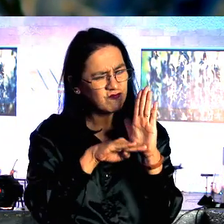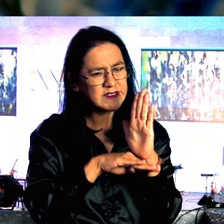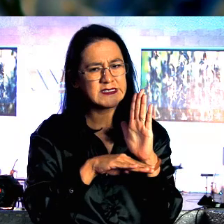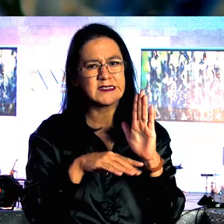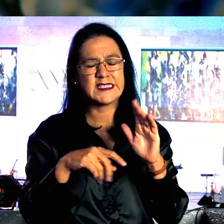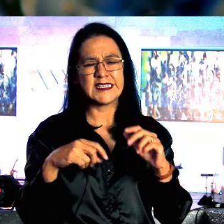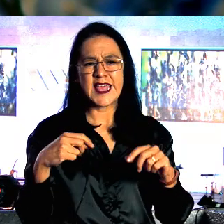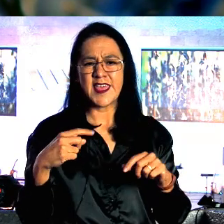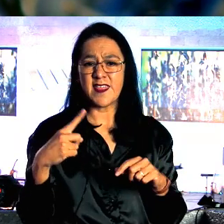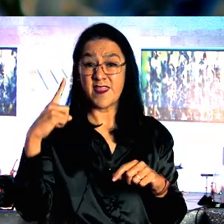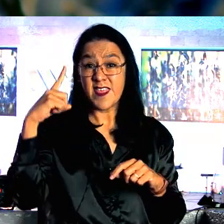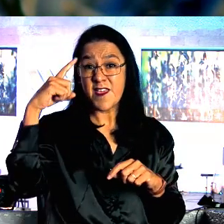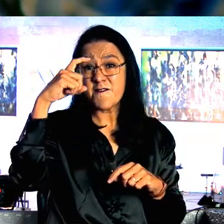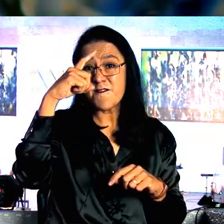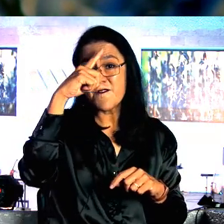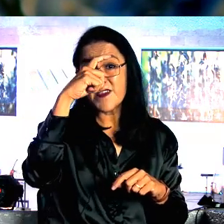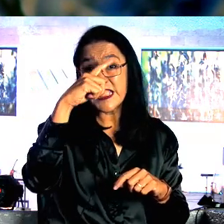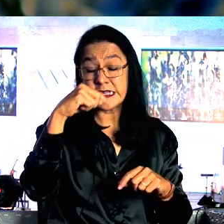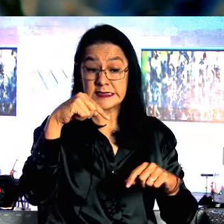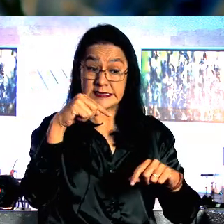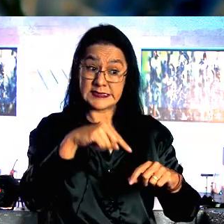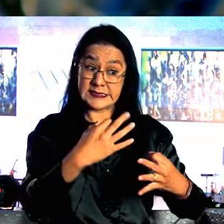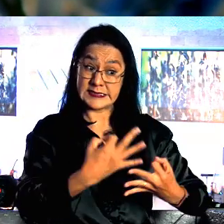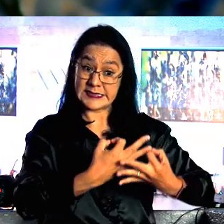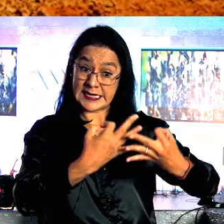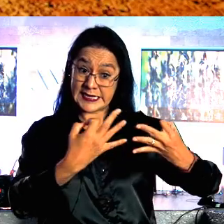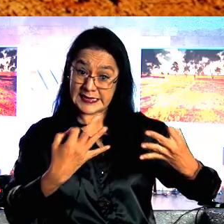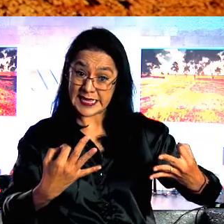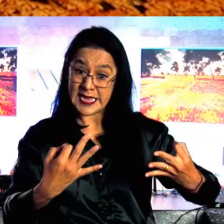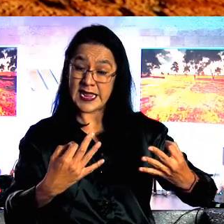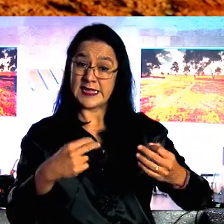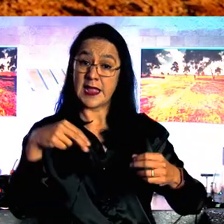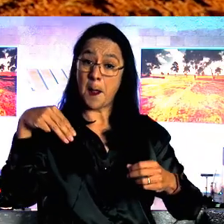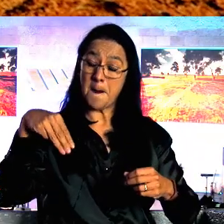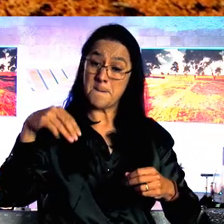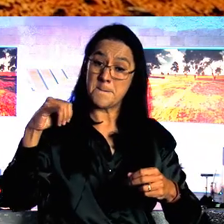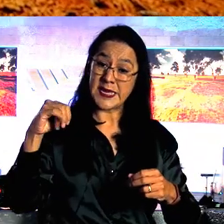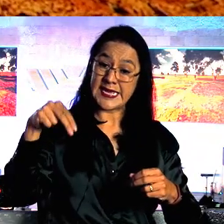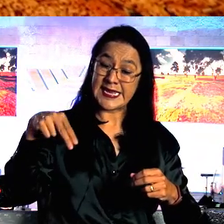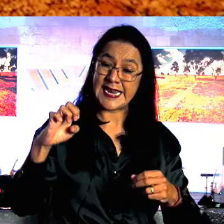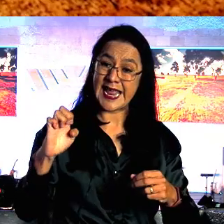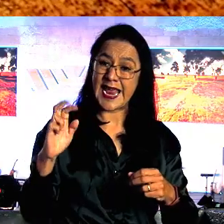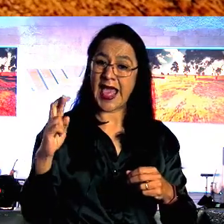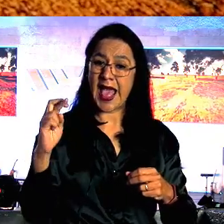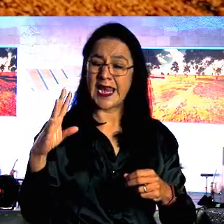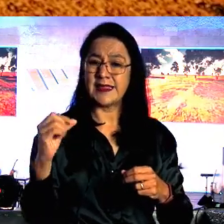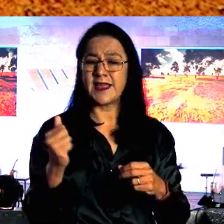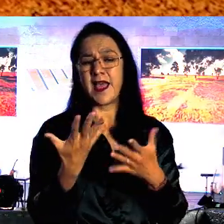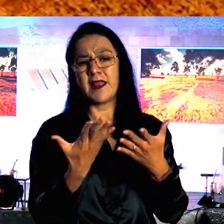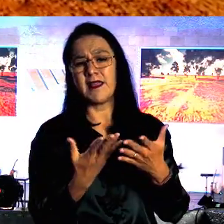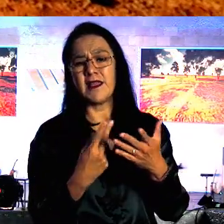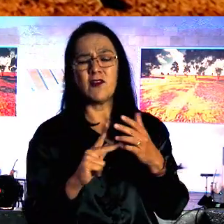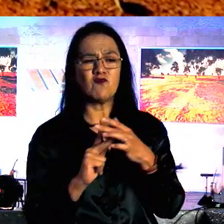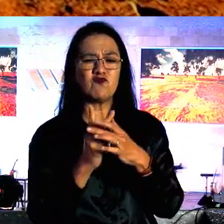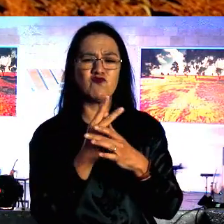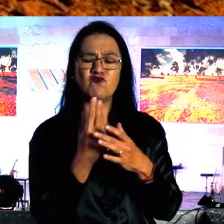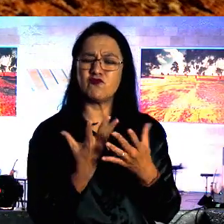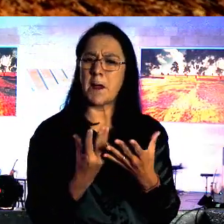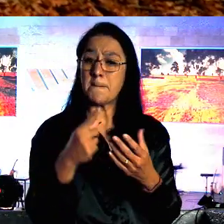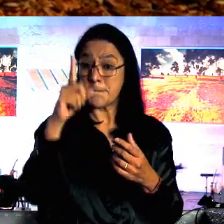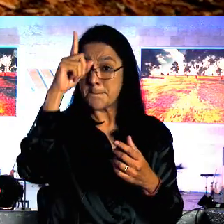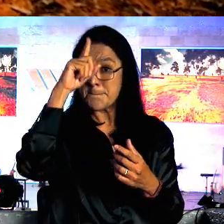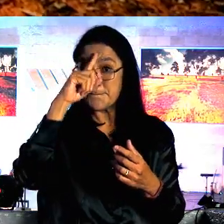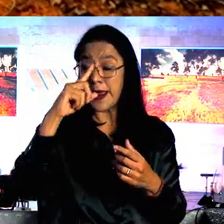actividad de mineralización de la materia orgánica, que obviamente disminuyen los nutrientes, disminuye la